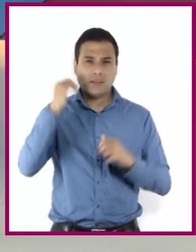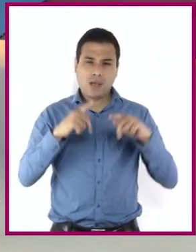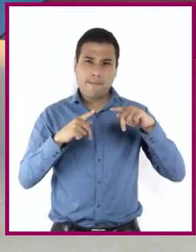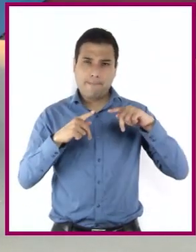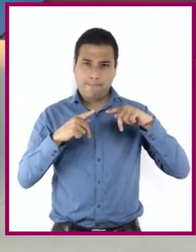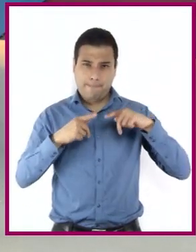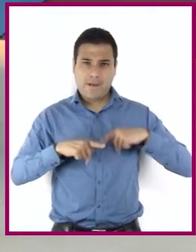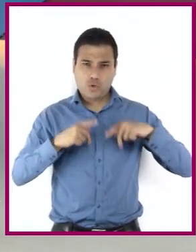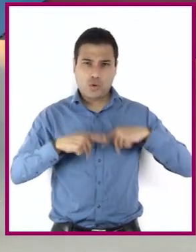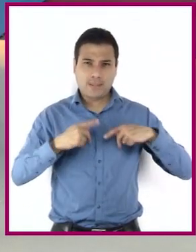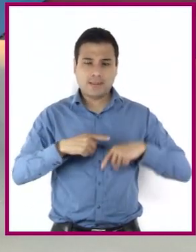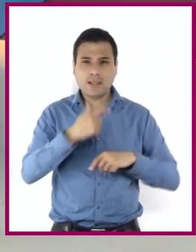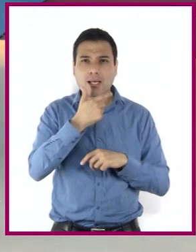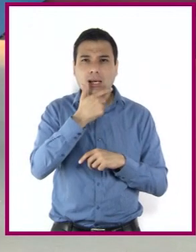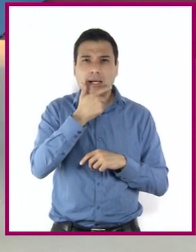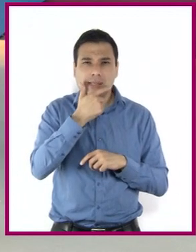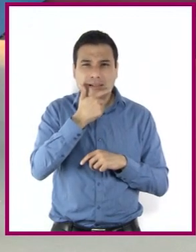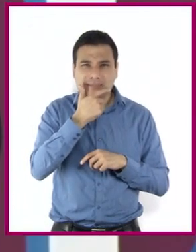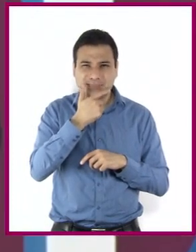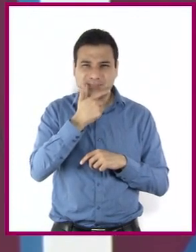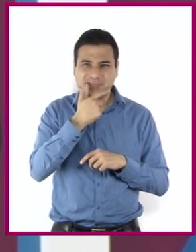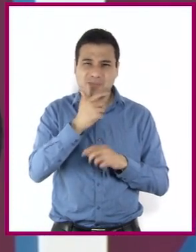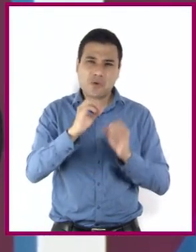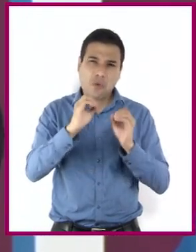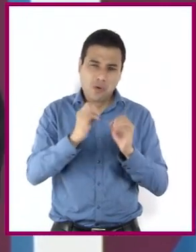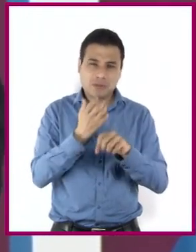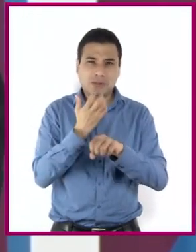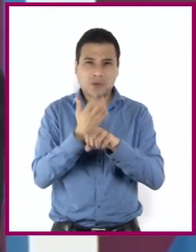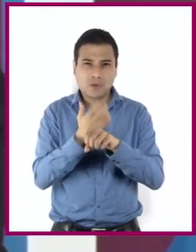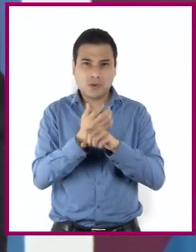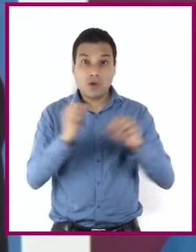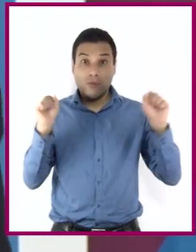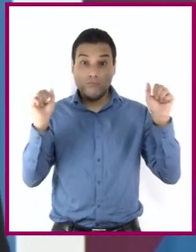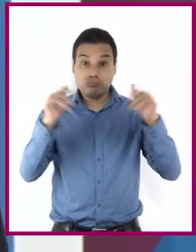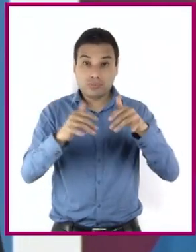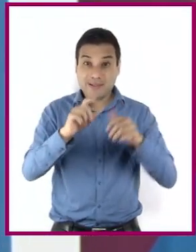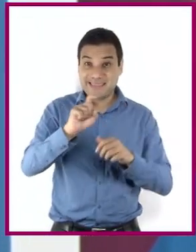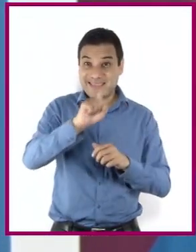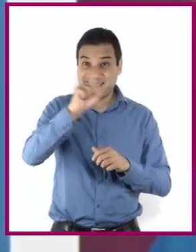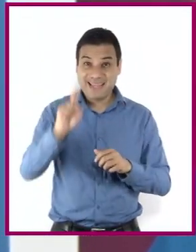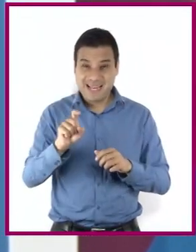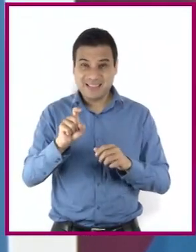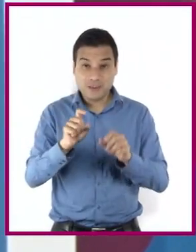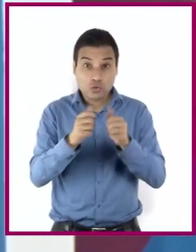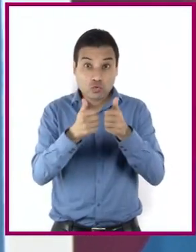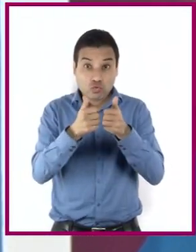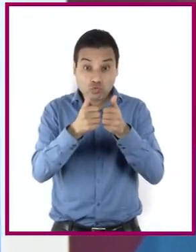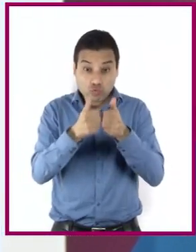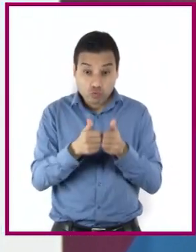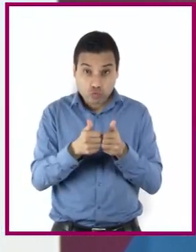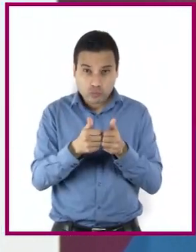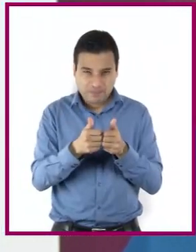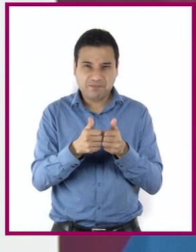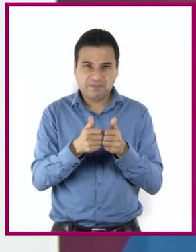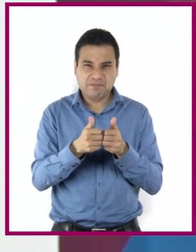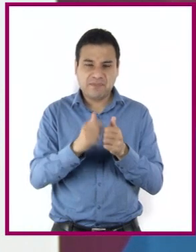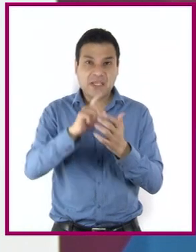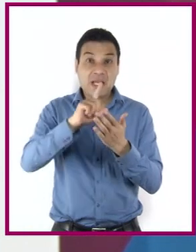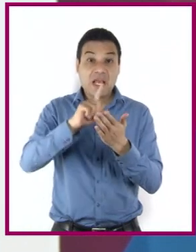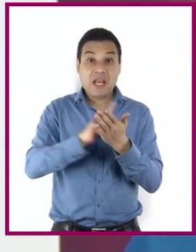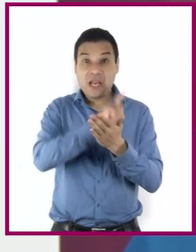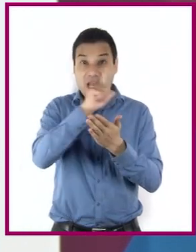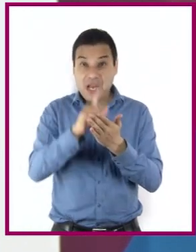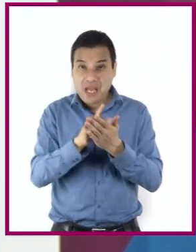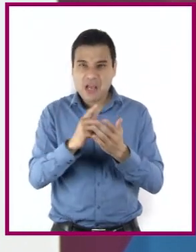como propósito el poblamiento del norte del país. En Texas, los colonos incumplieron las leyes mexicanas que prohibían la esclavitud